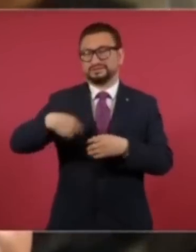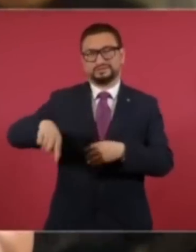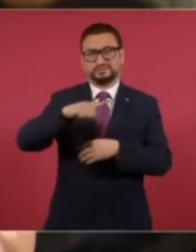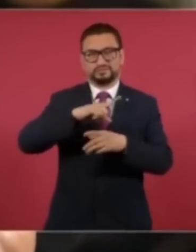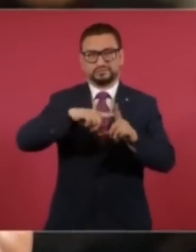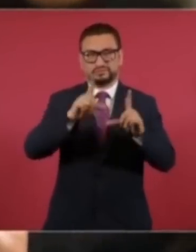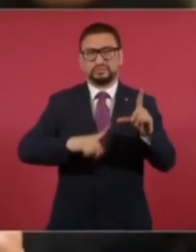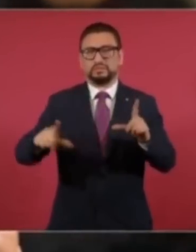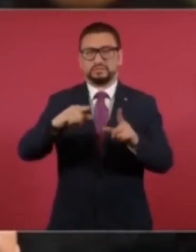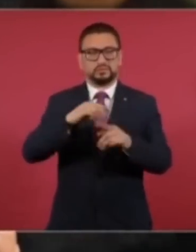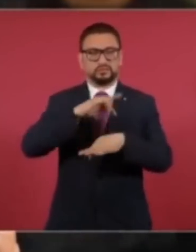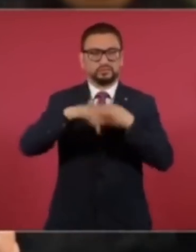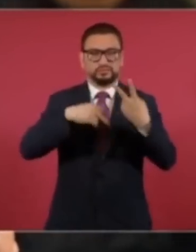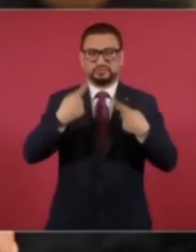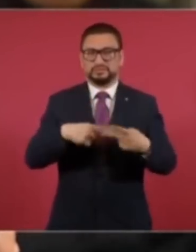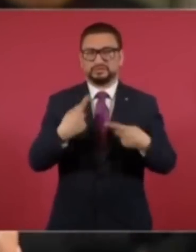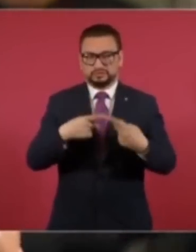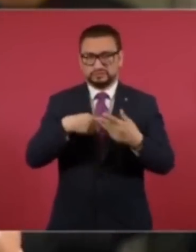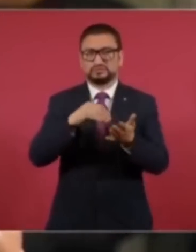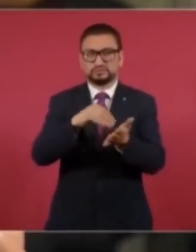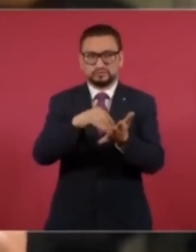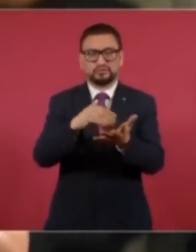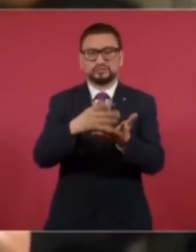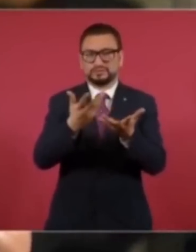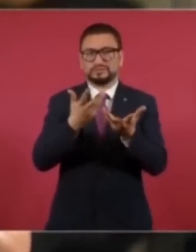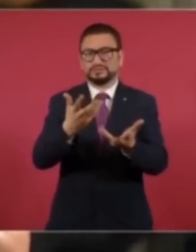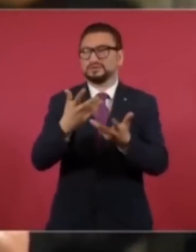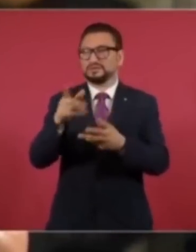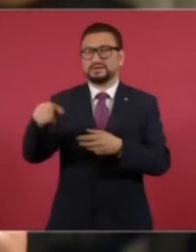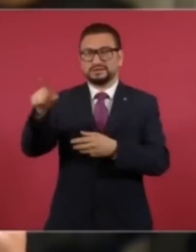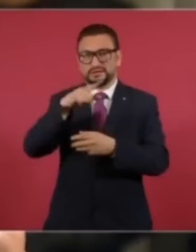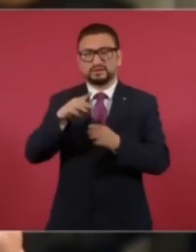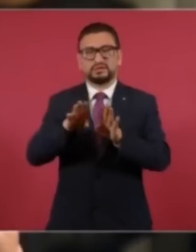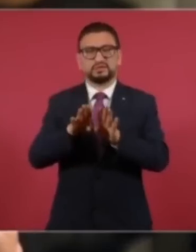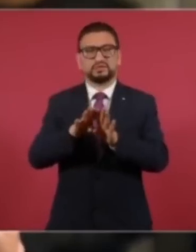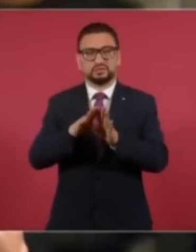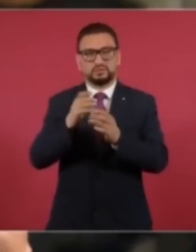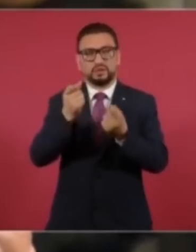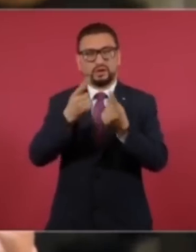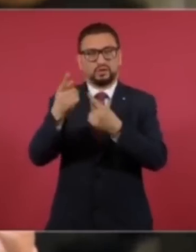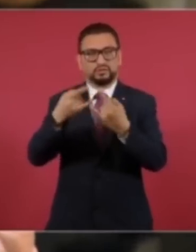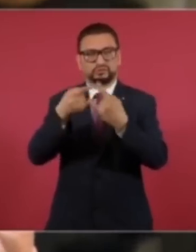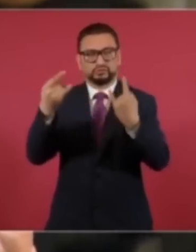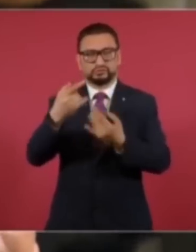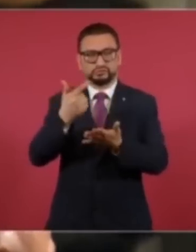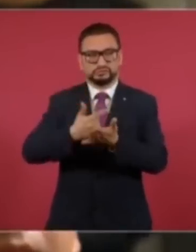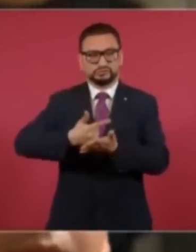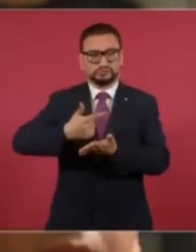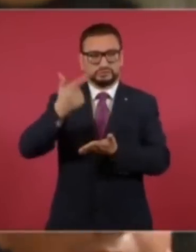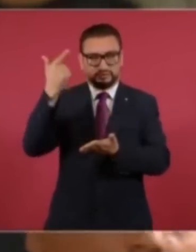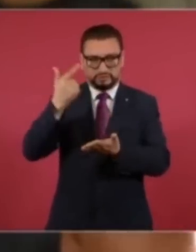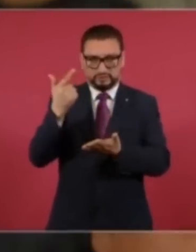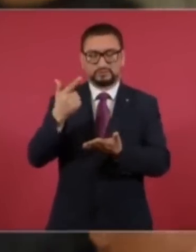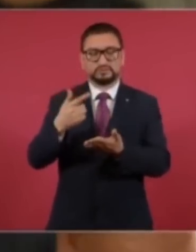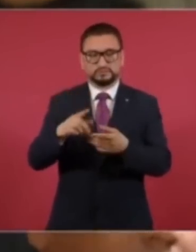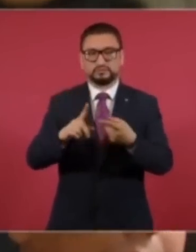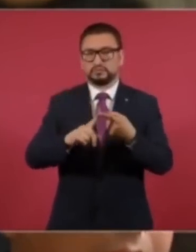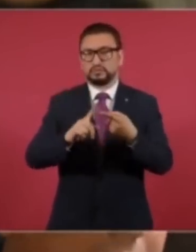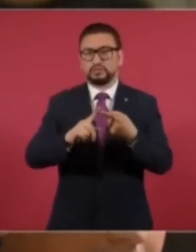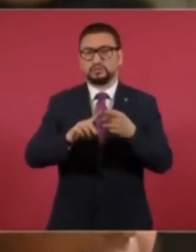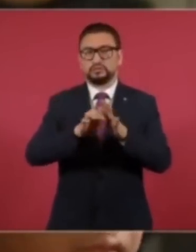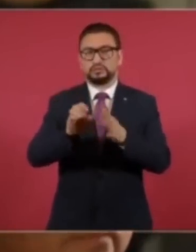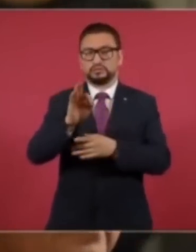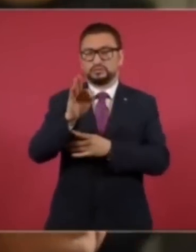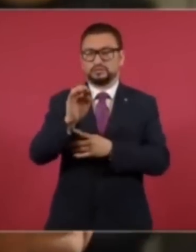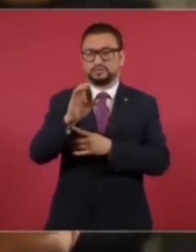país todavía de que siguen impunes algunos casos muy graves. Para no irnos más lejos, el caso de